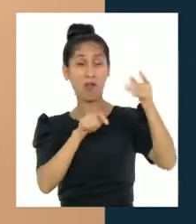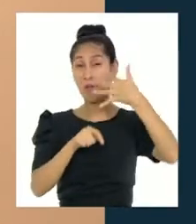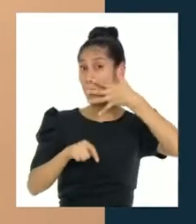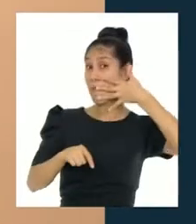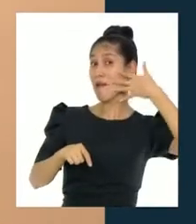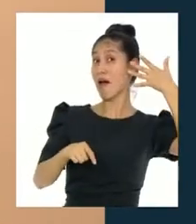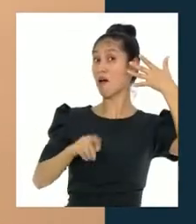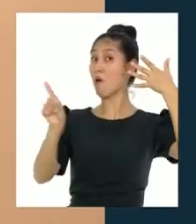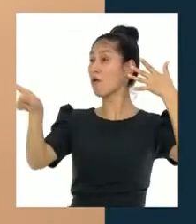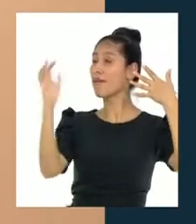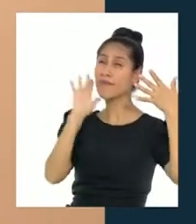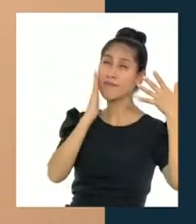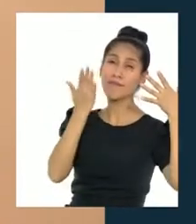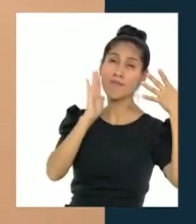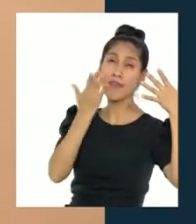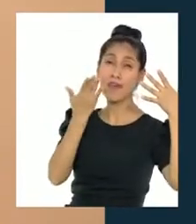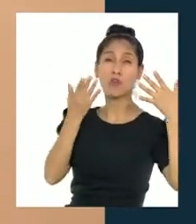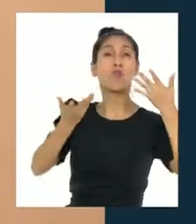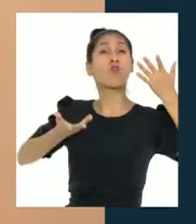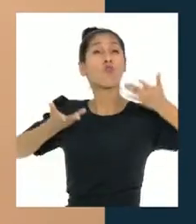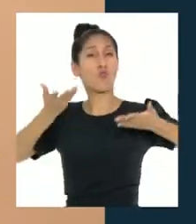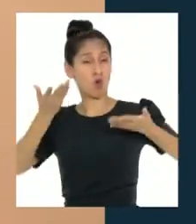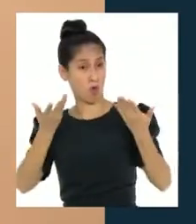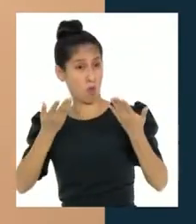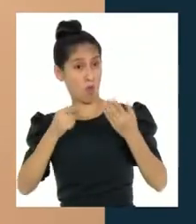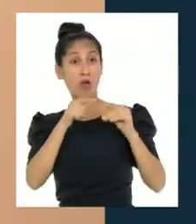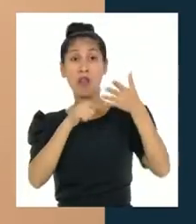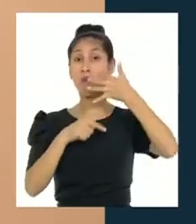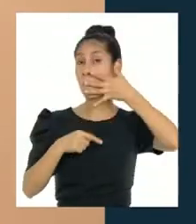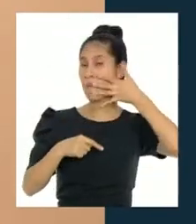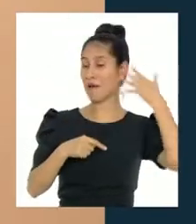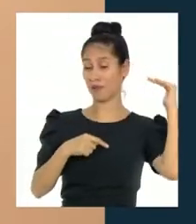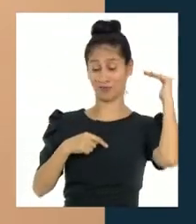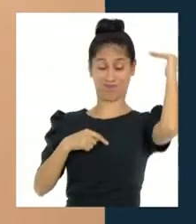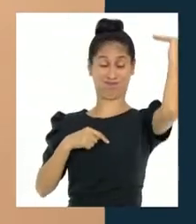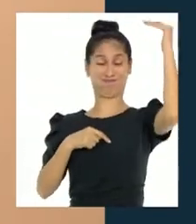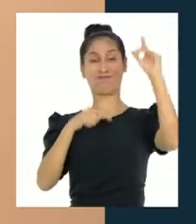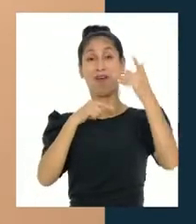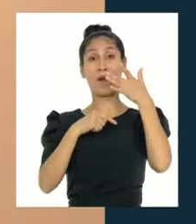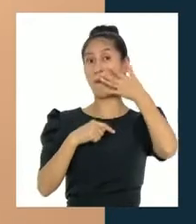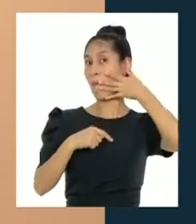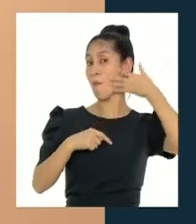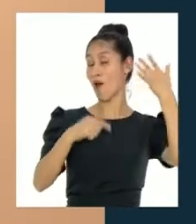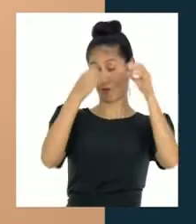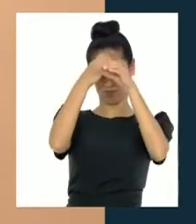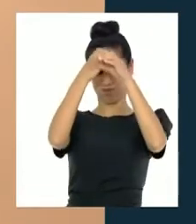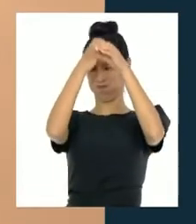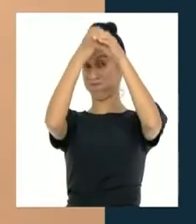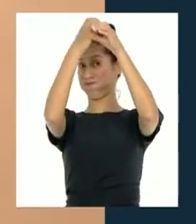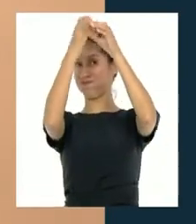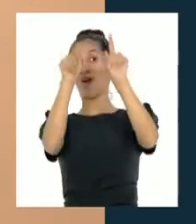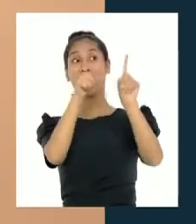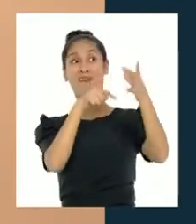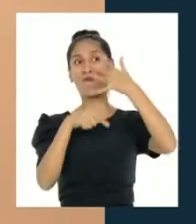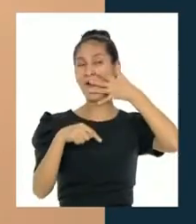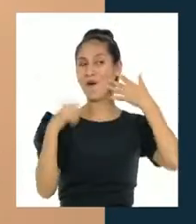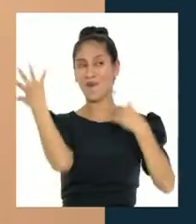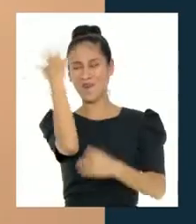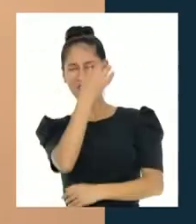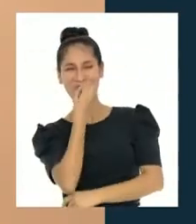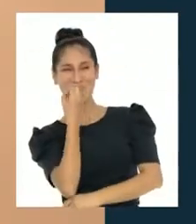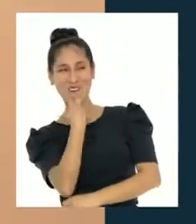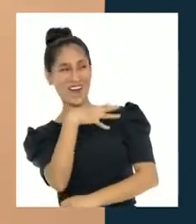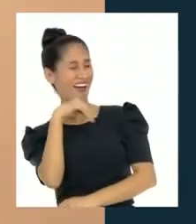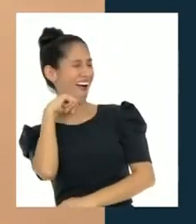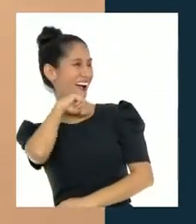mestiza no quiere decir que haya un sinónimo de mayor conocimiento, de belleza, por ejemplo, y que las